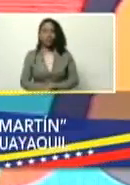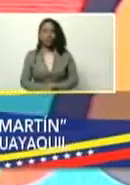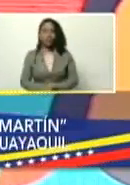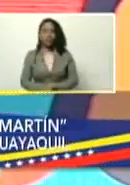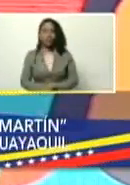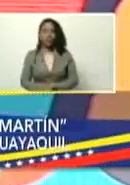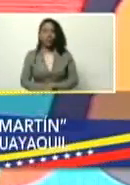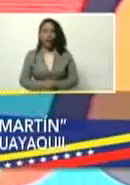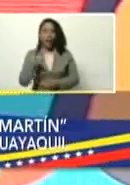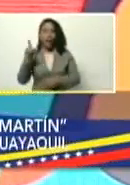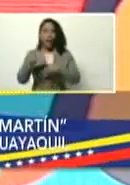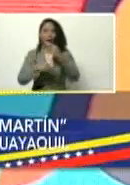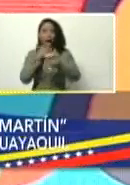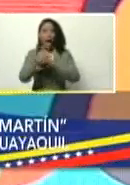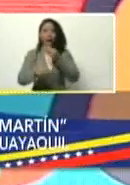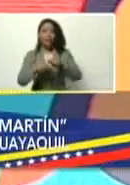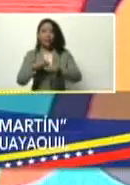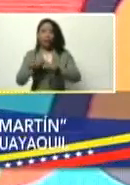que lleva su ritmo